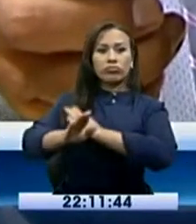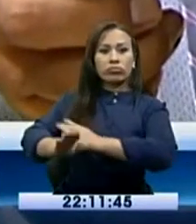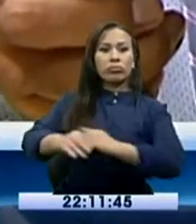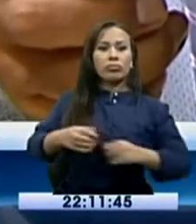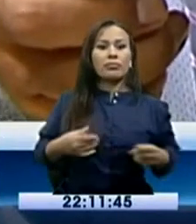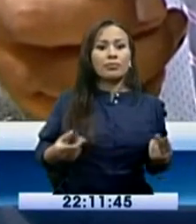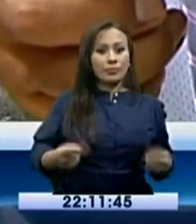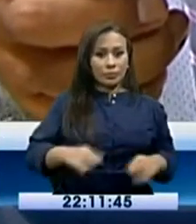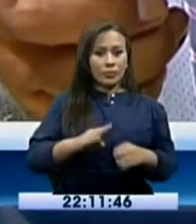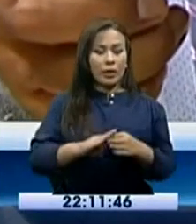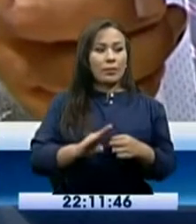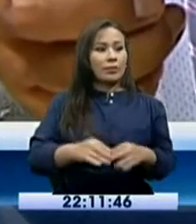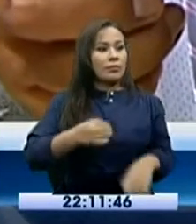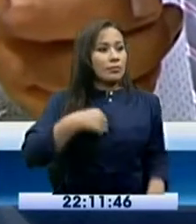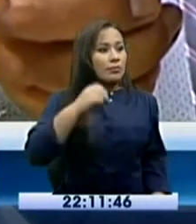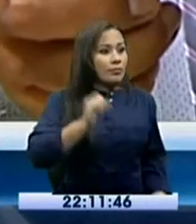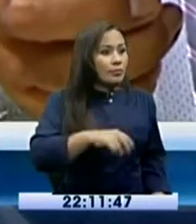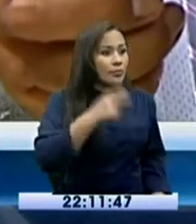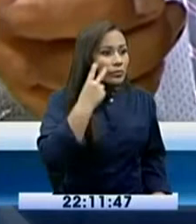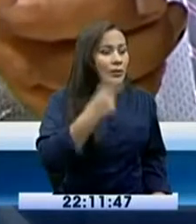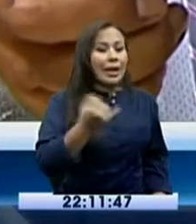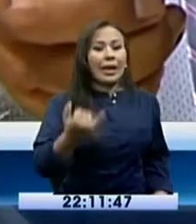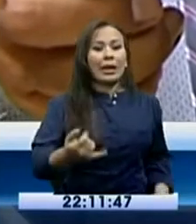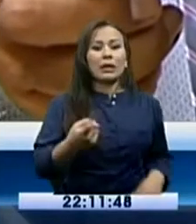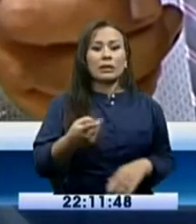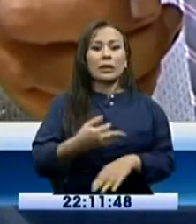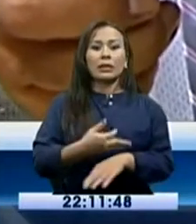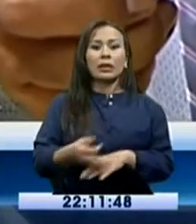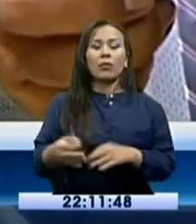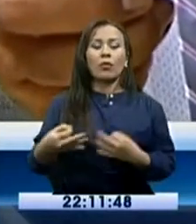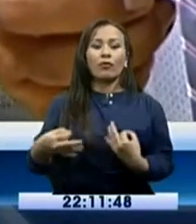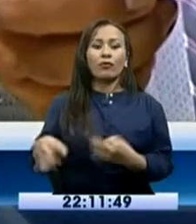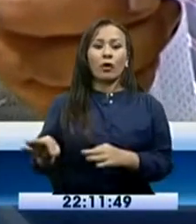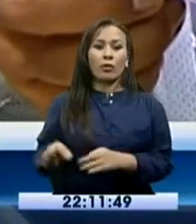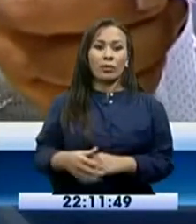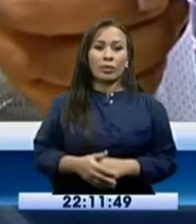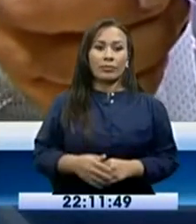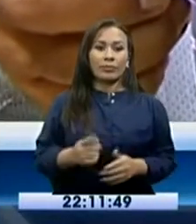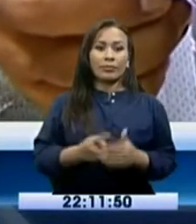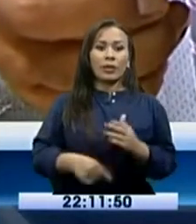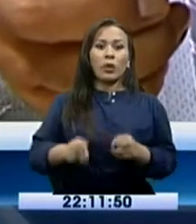lo que nos ha permitido evidenciar este tipo de modus operandi